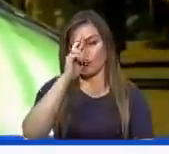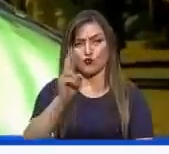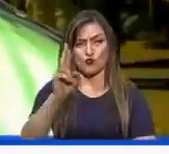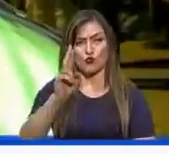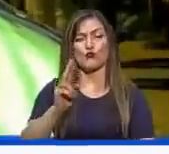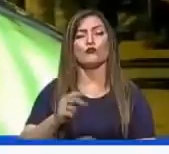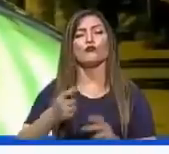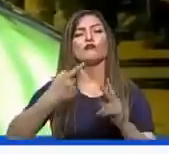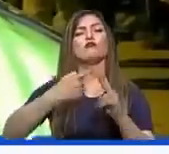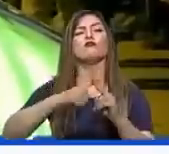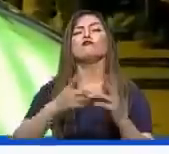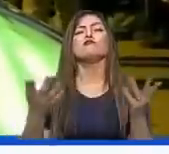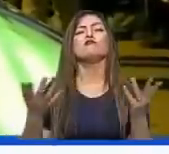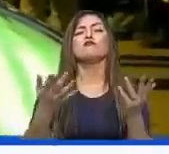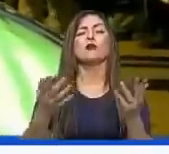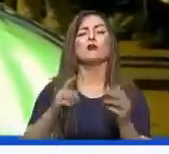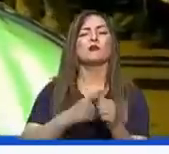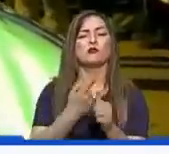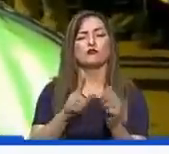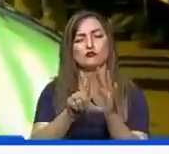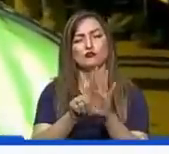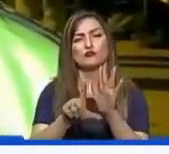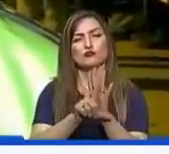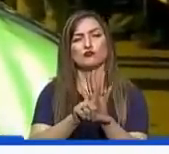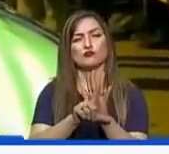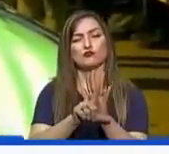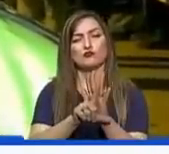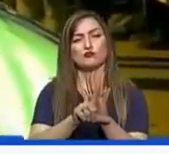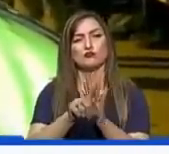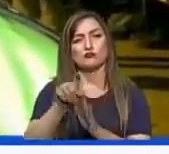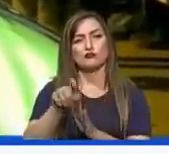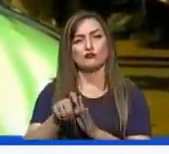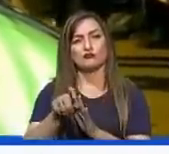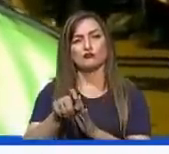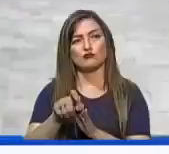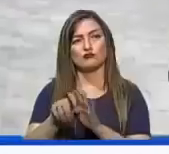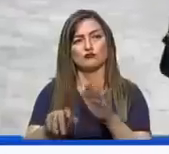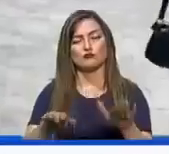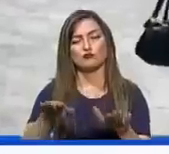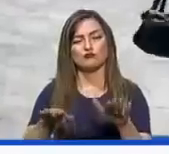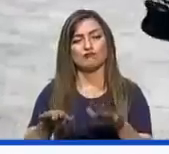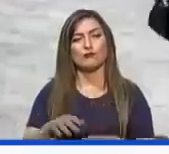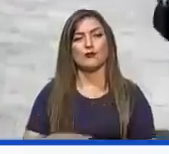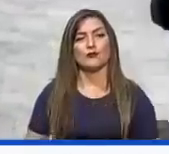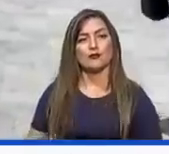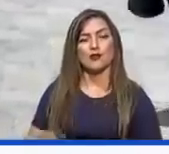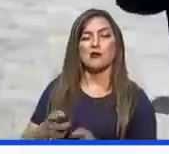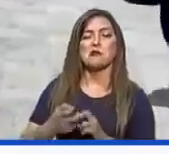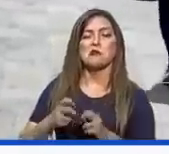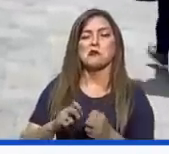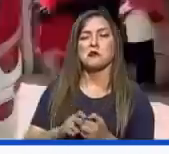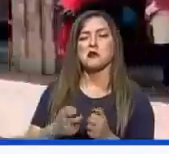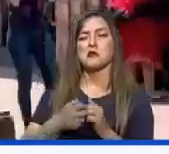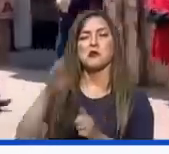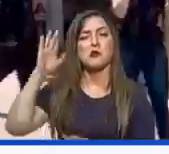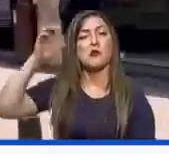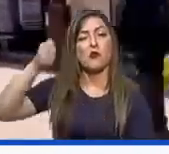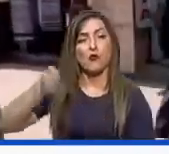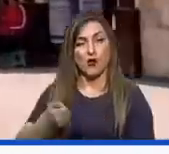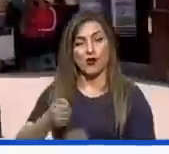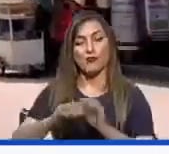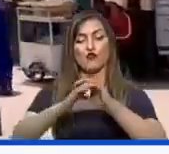de legalidad de necesidad y de proporcionalidad otro de los problemas que enfrenta cuenca es la falta de buses urbanos